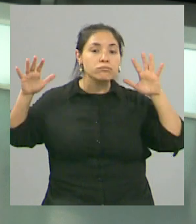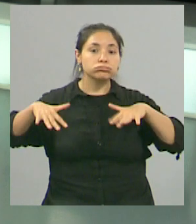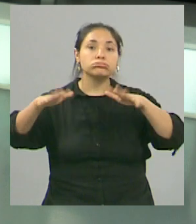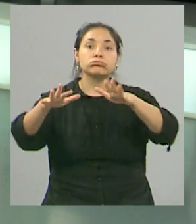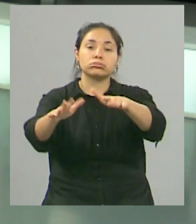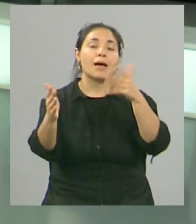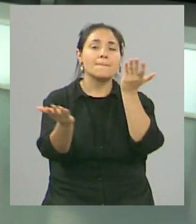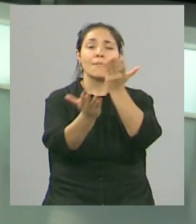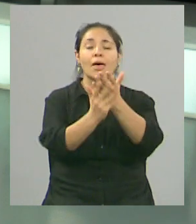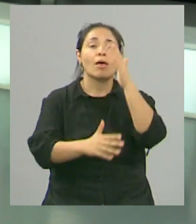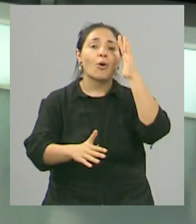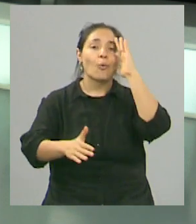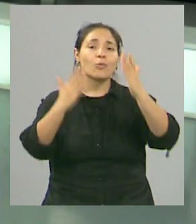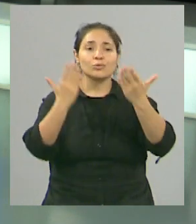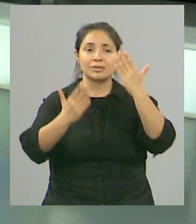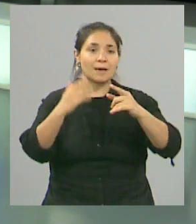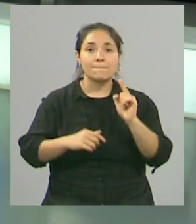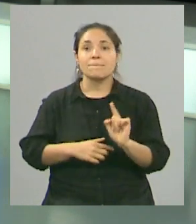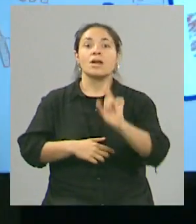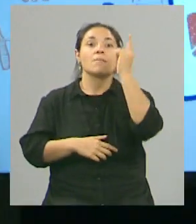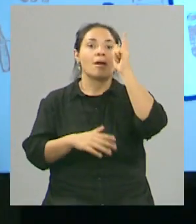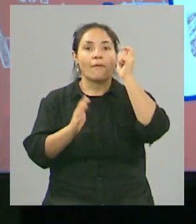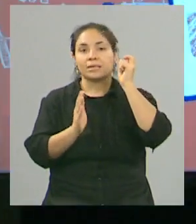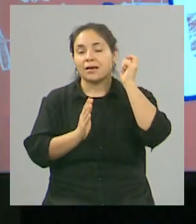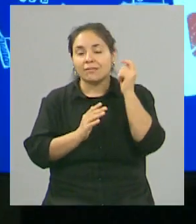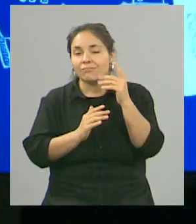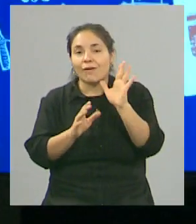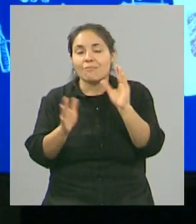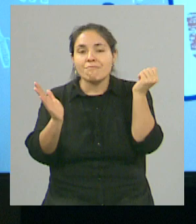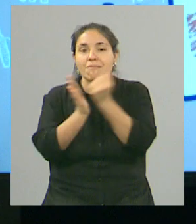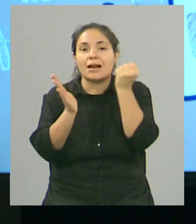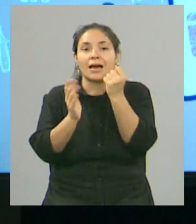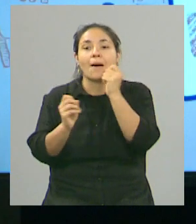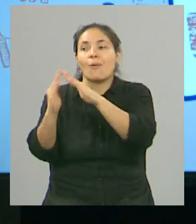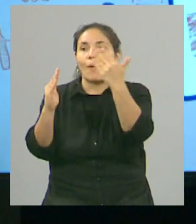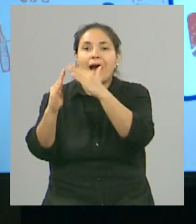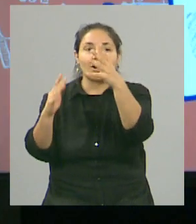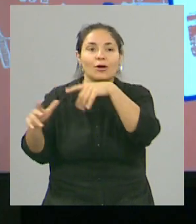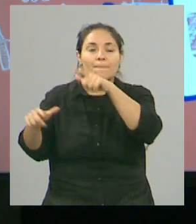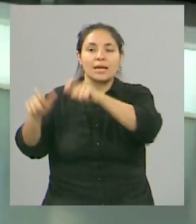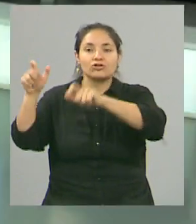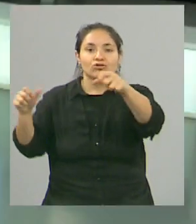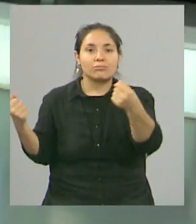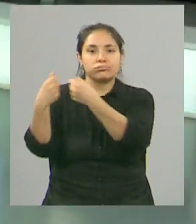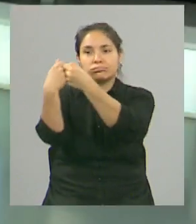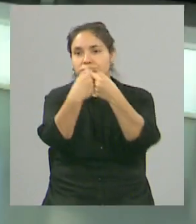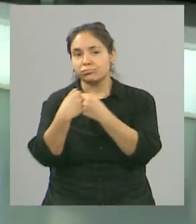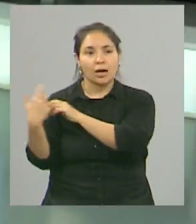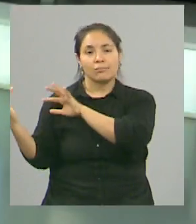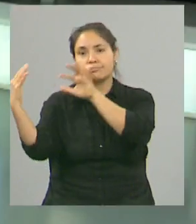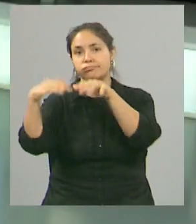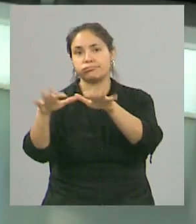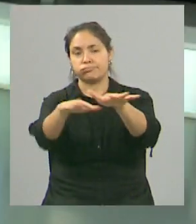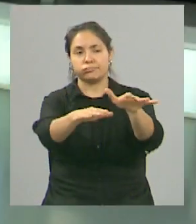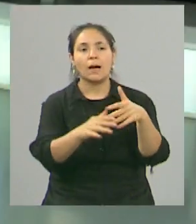es el primer registro que hay de la organización barrial para salir a pedir justicia por estos 3 jóvenes. En un momento que hacía poquito que habíamos recuperado